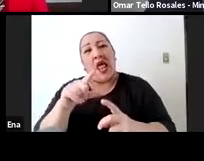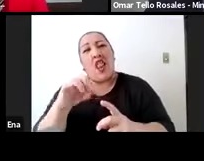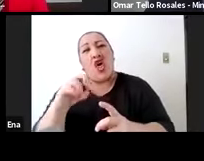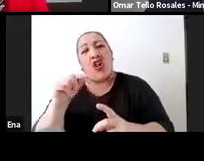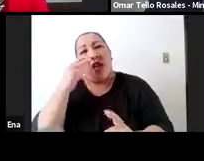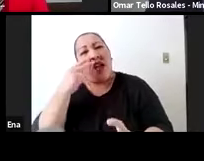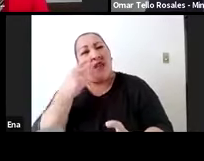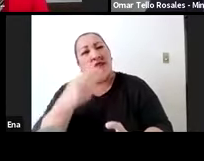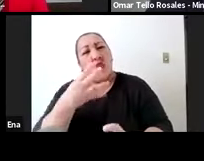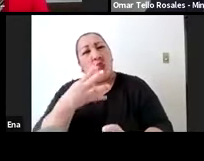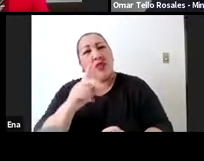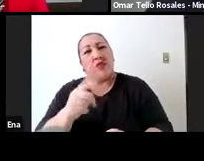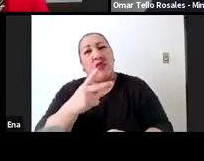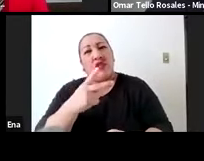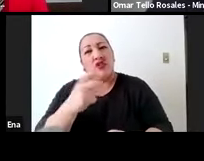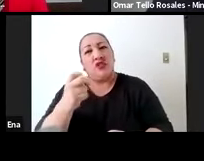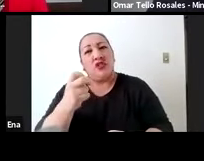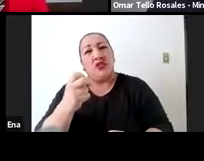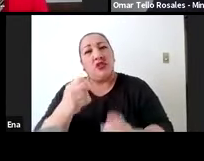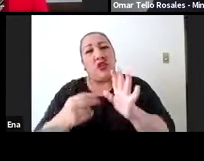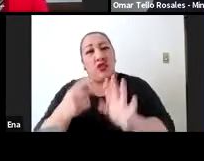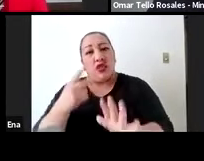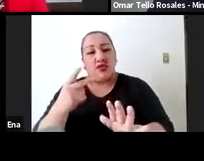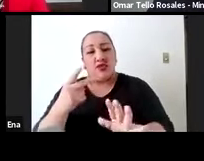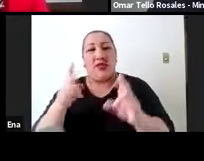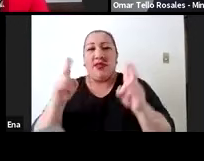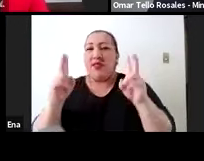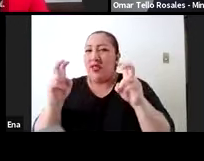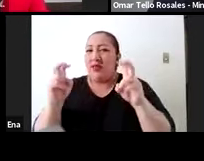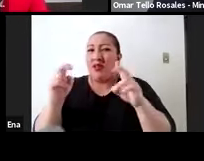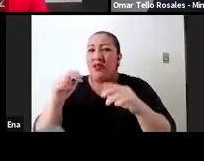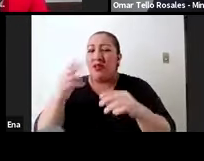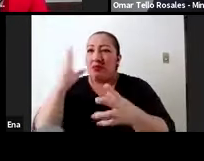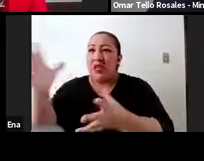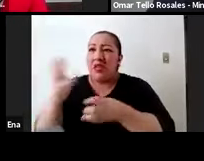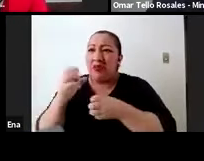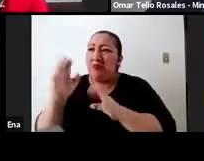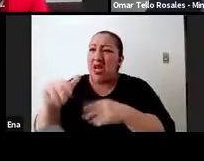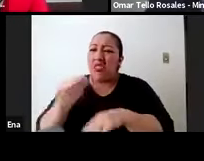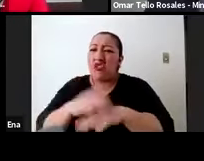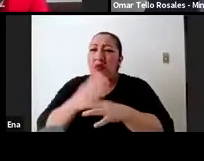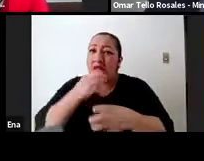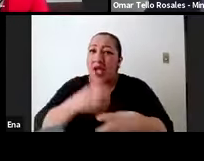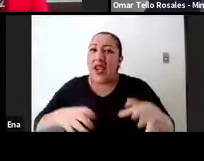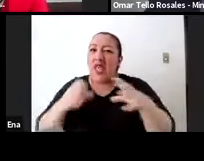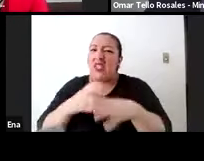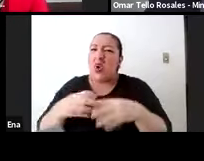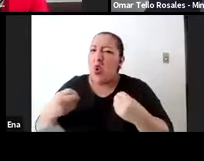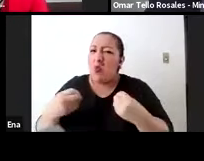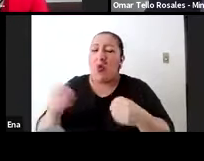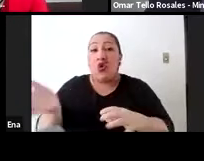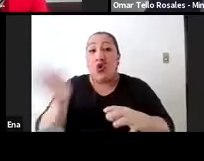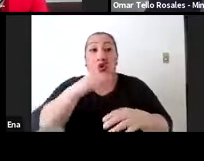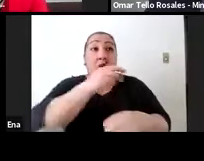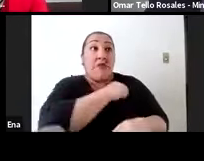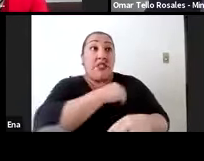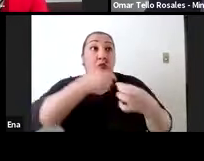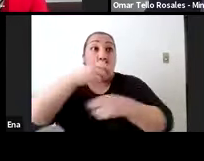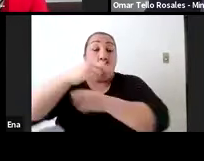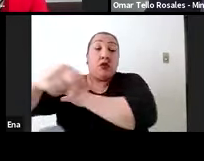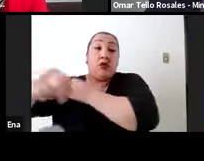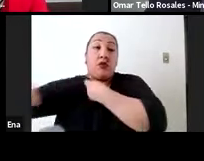detectado 4.212 casos de recepción irregular de canastas y el Ministerio Público ha considerado